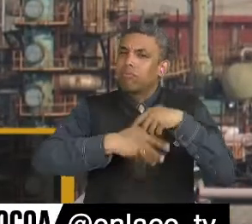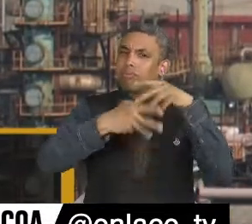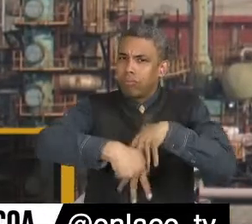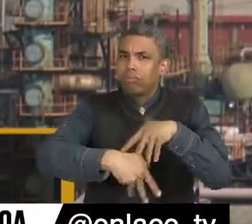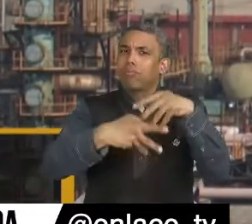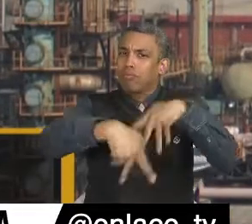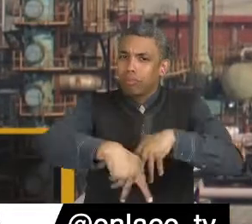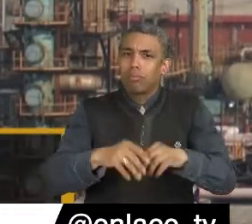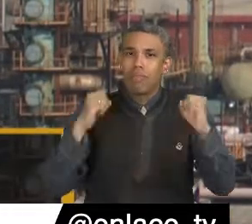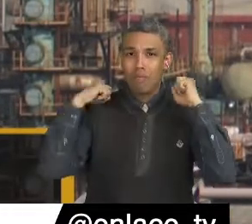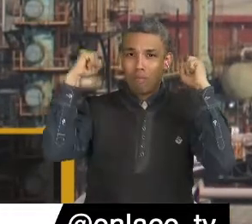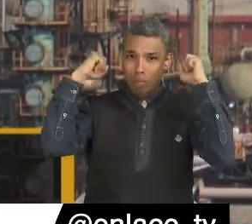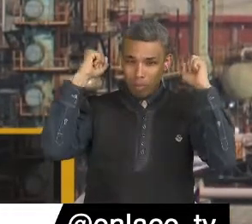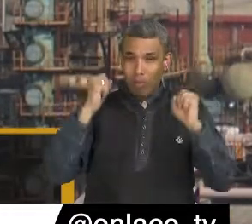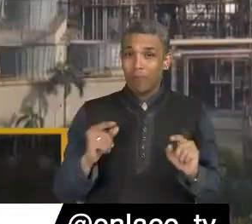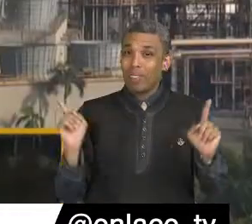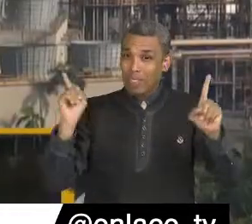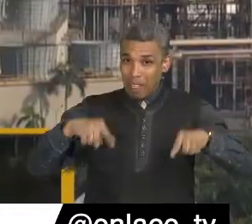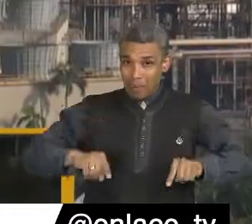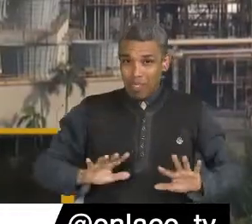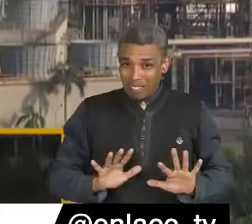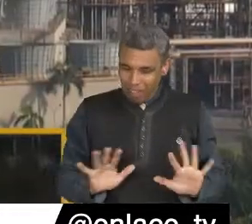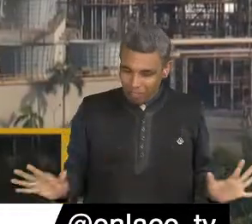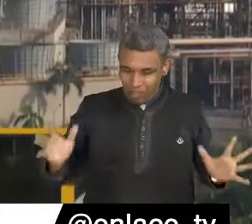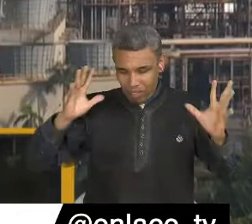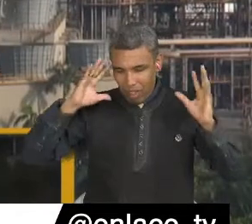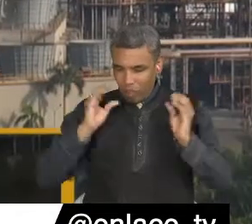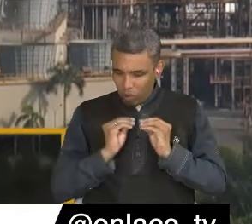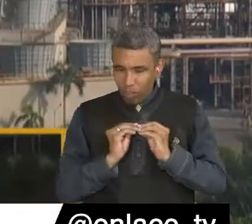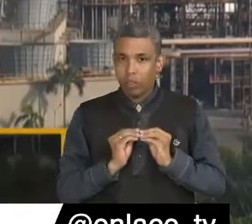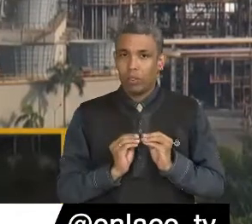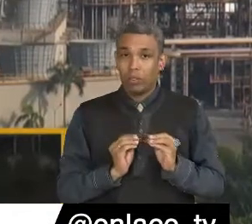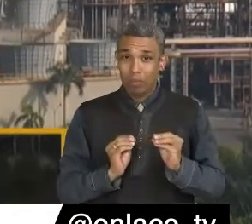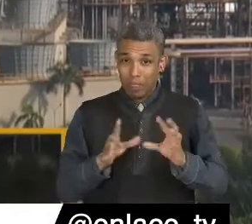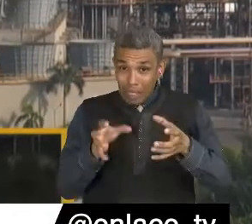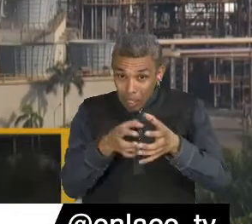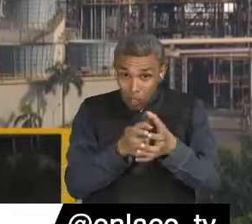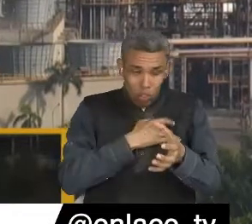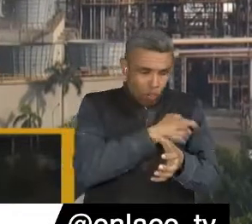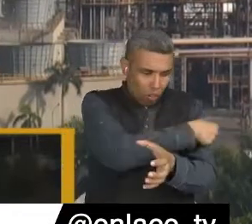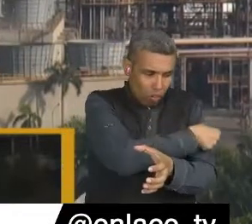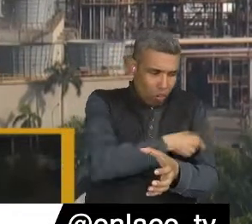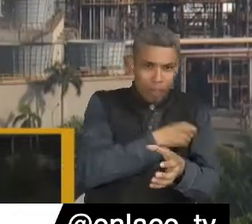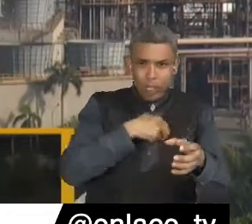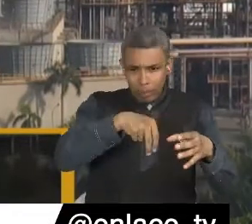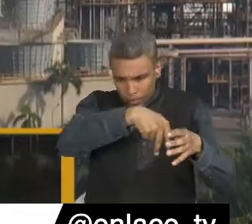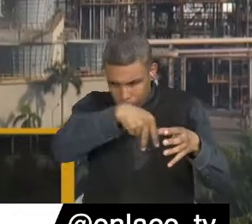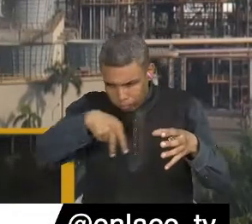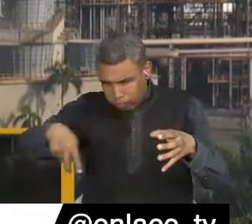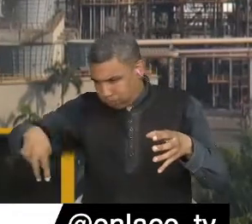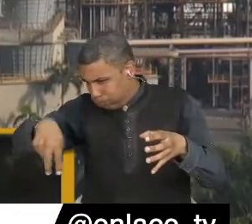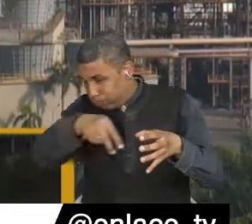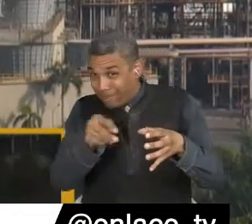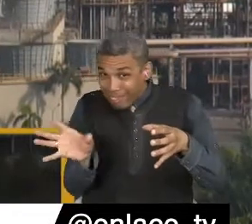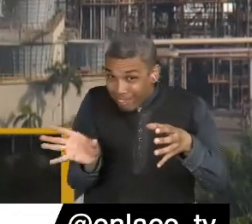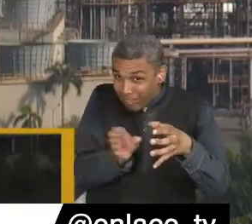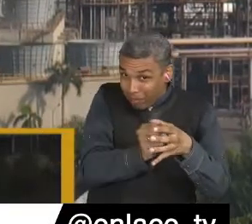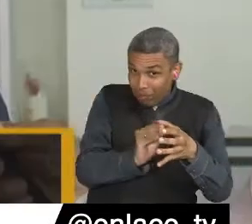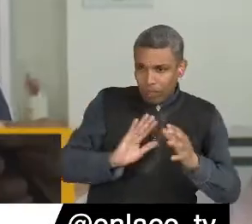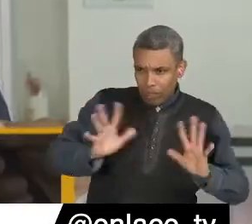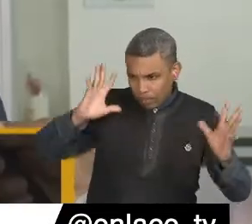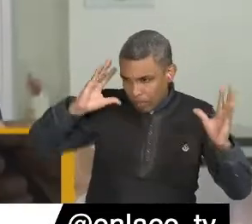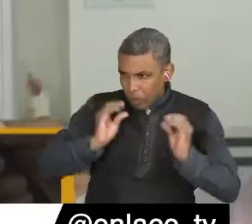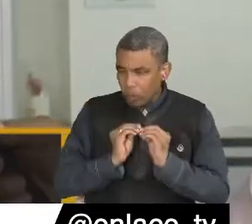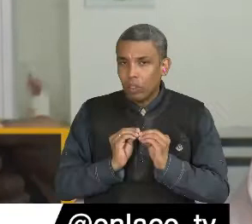con todo mundo de acuerdo, de manera plena, con todos los participantes del comité, que para el 17 de mayo se